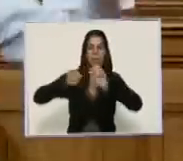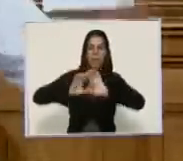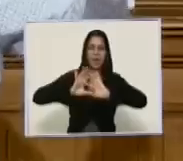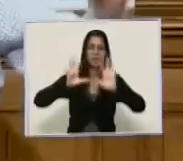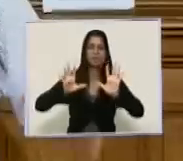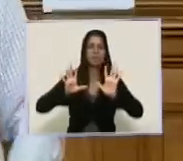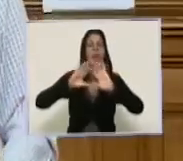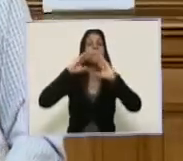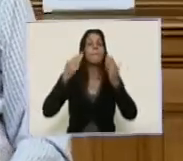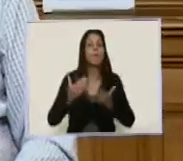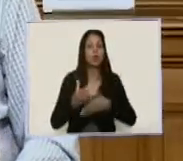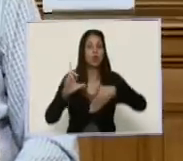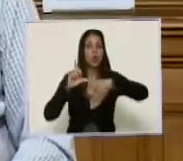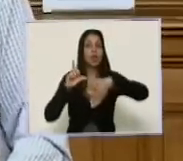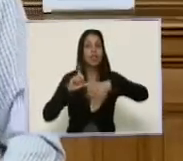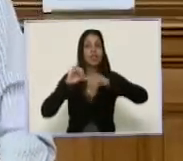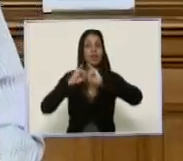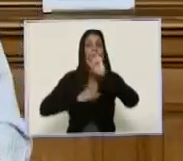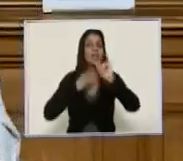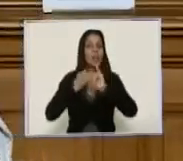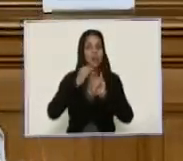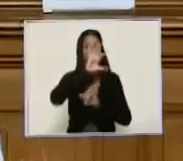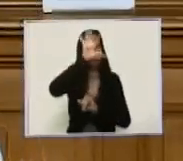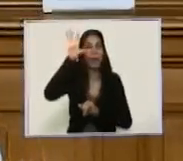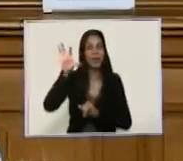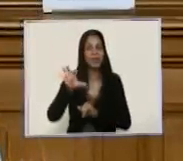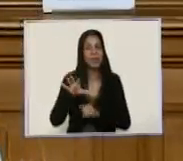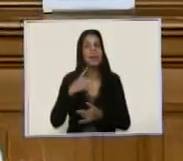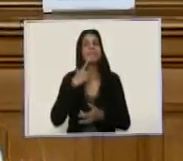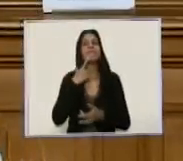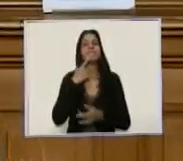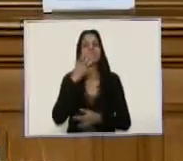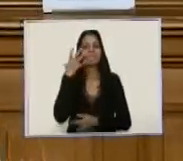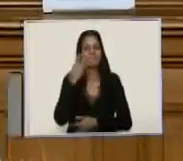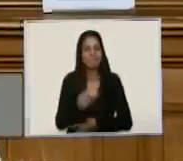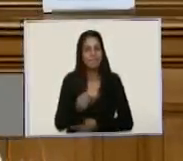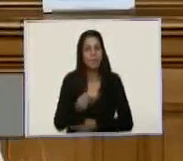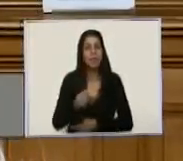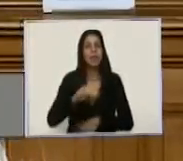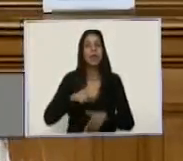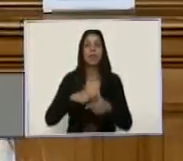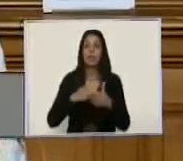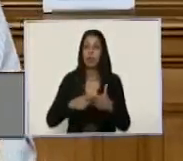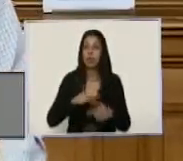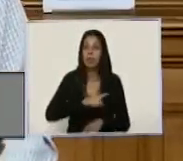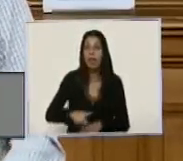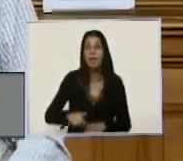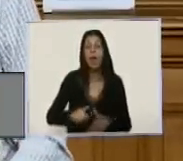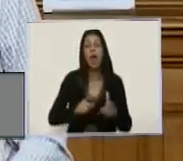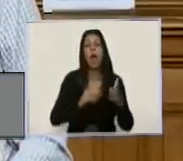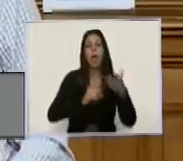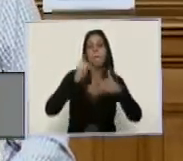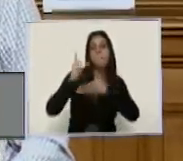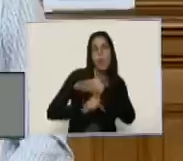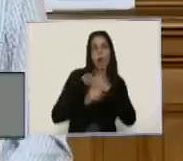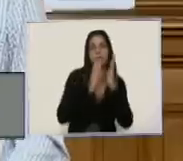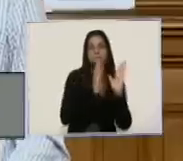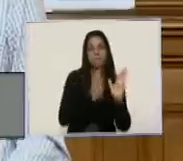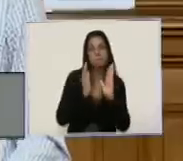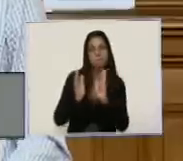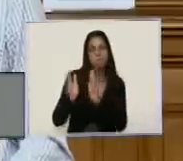e internacional. Por eso hay que organizarnos, no solamente